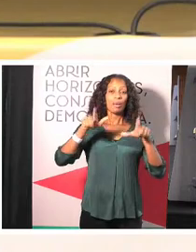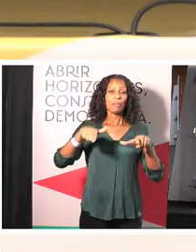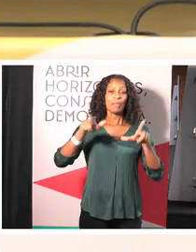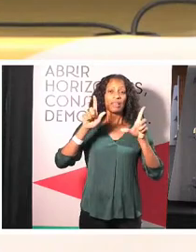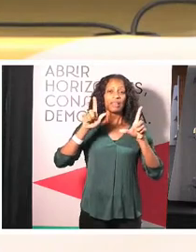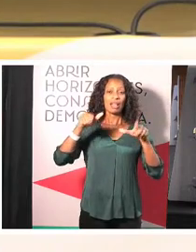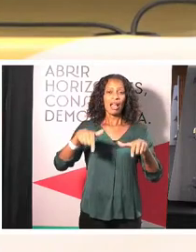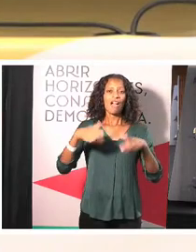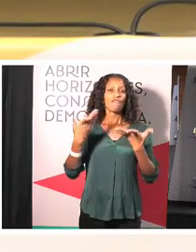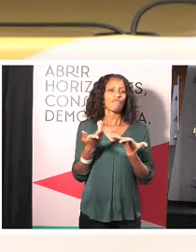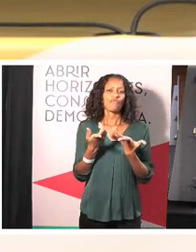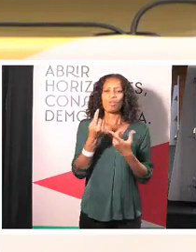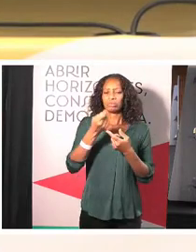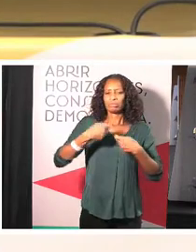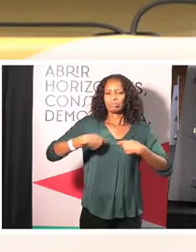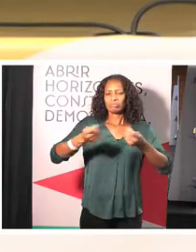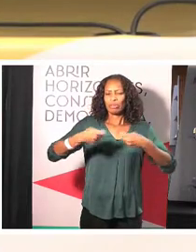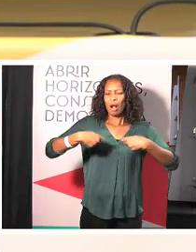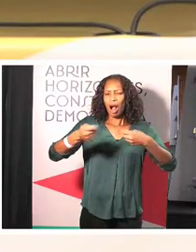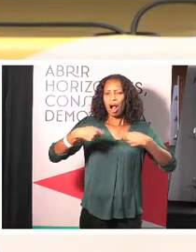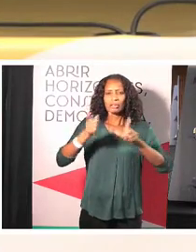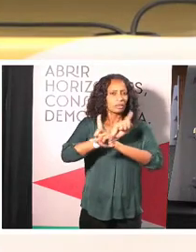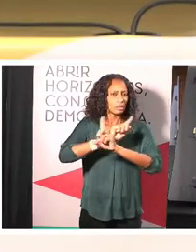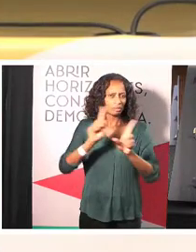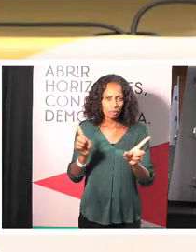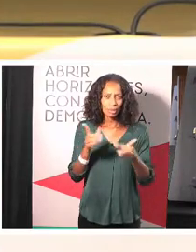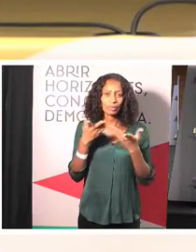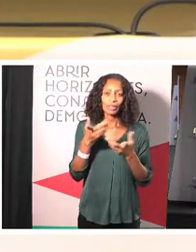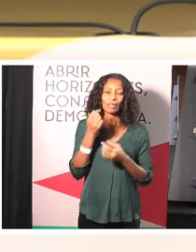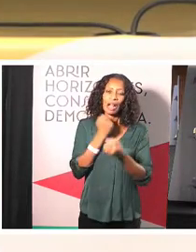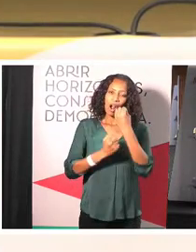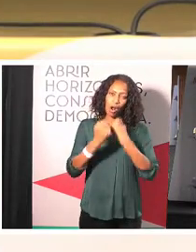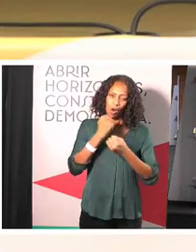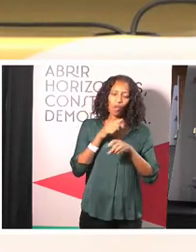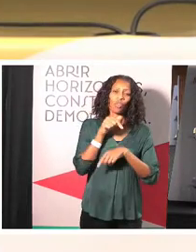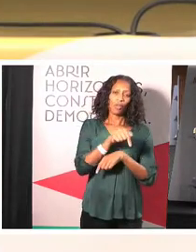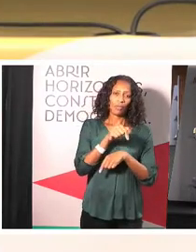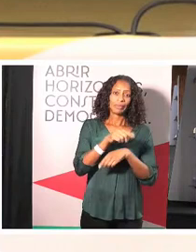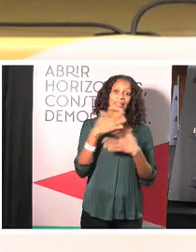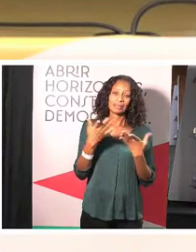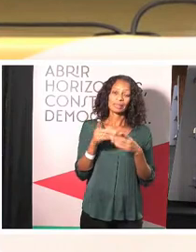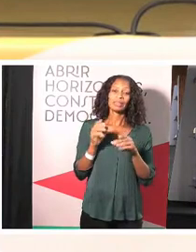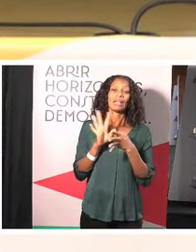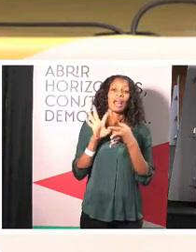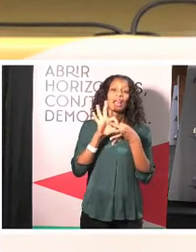dueños de los activos y lo que tiene que ver con las viviendas, ¿no?, que se utilizan.